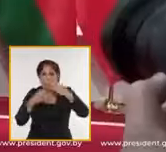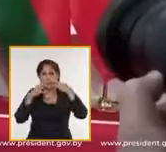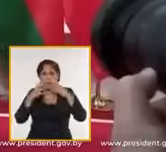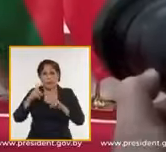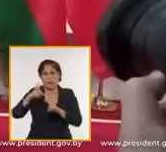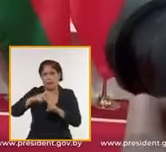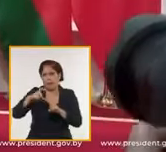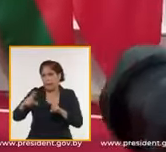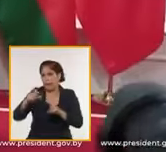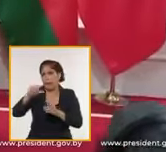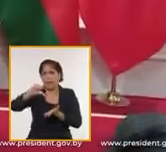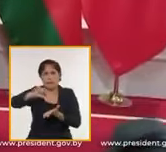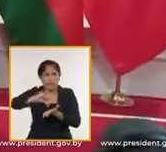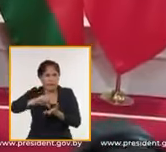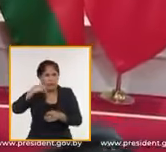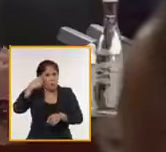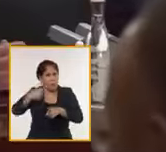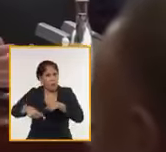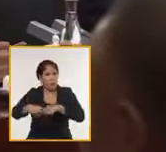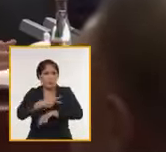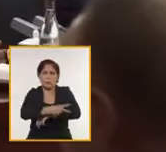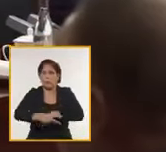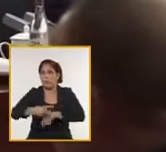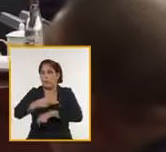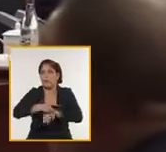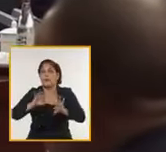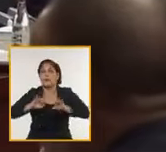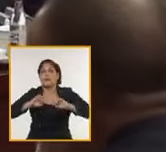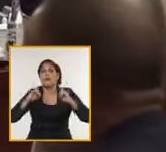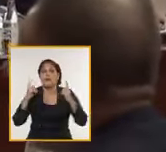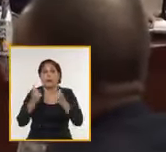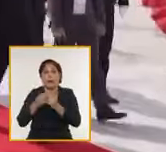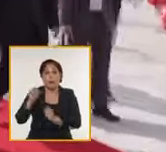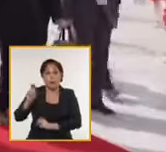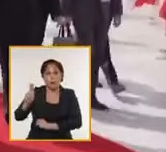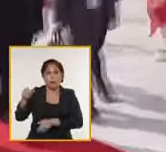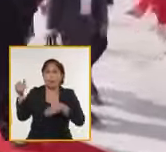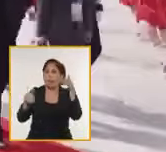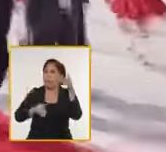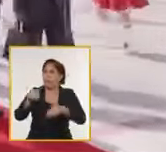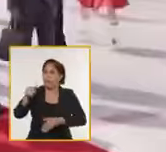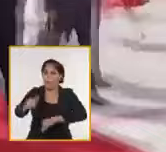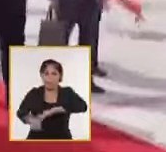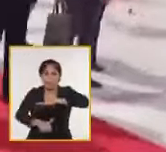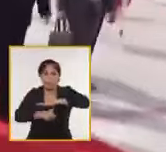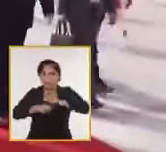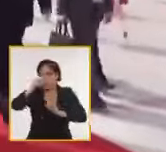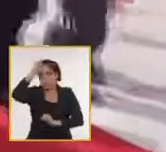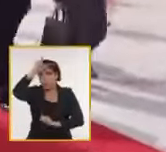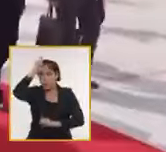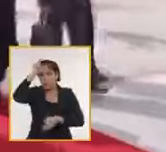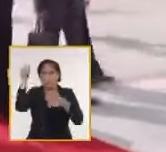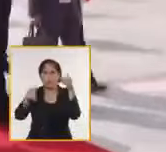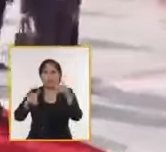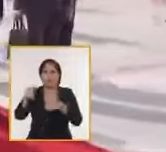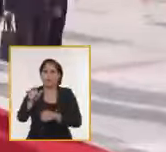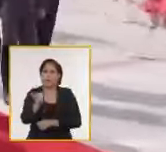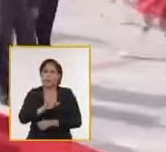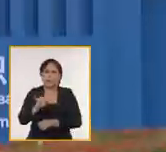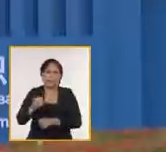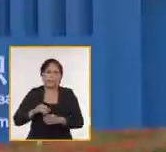Pakistán, Irán y Bielorrusia, también el secretario general de la ONU y el presidente de Turquía, Recep Tayyip